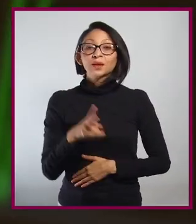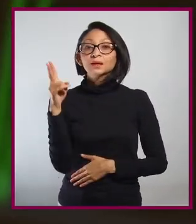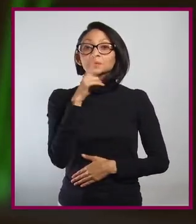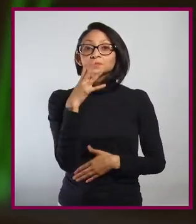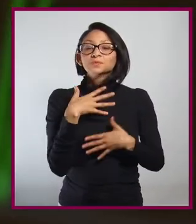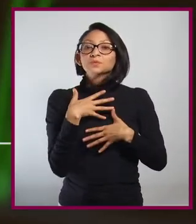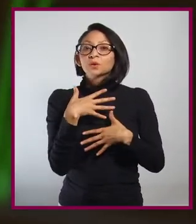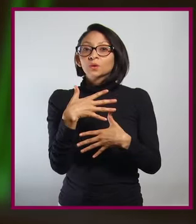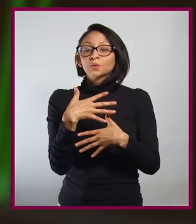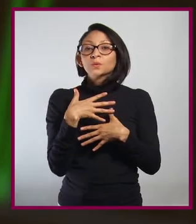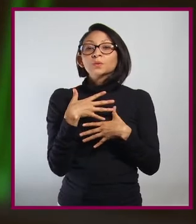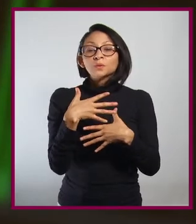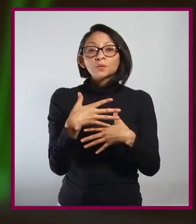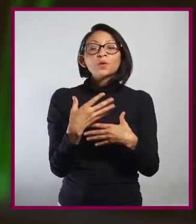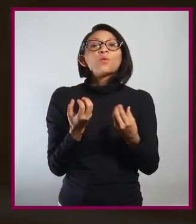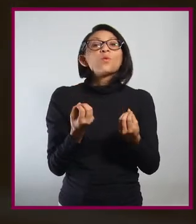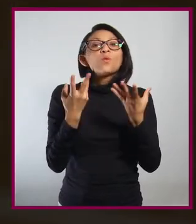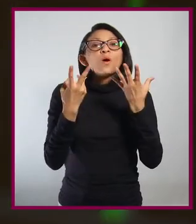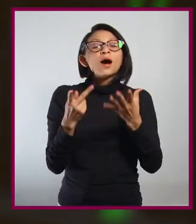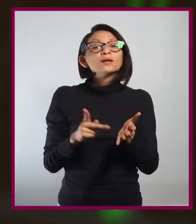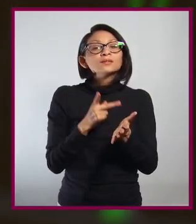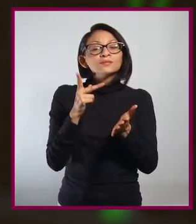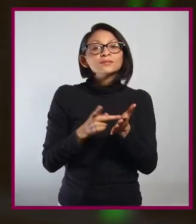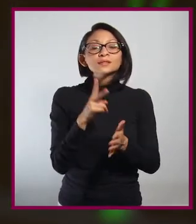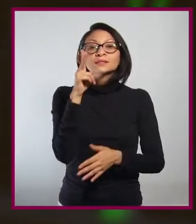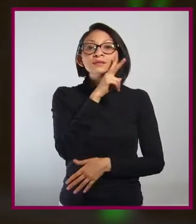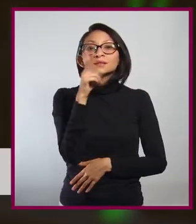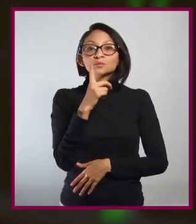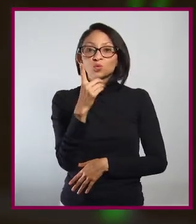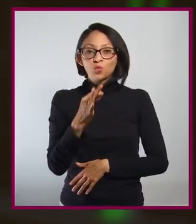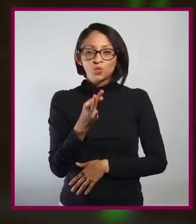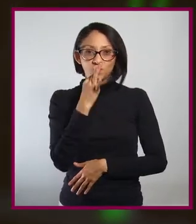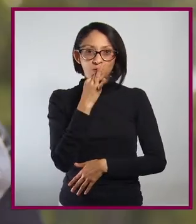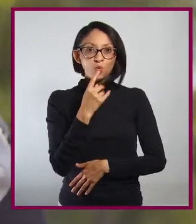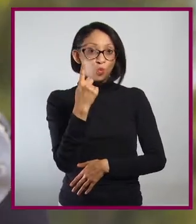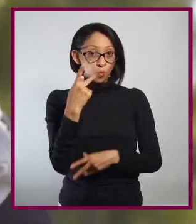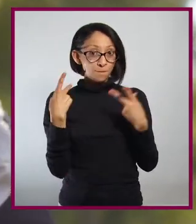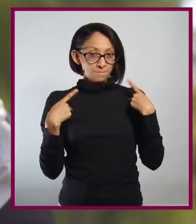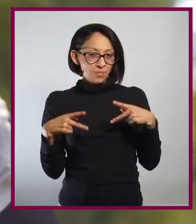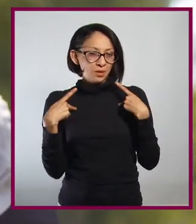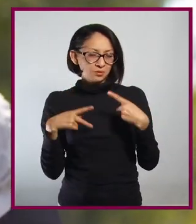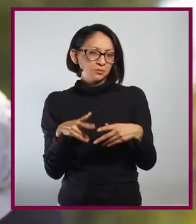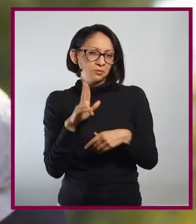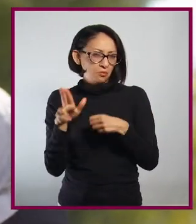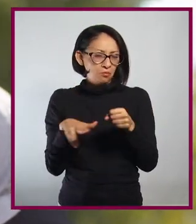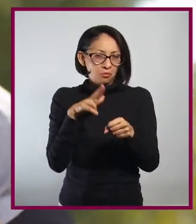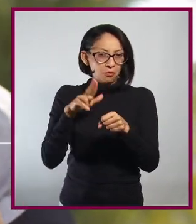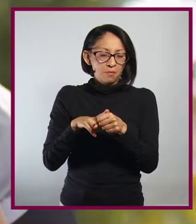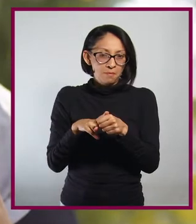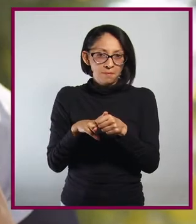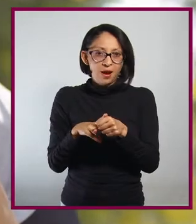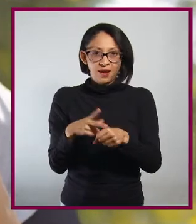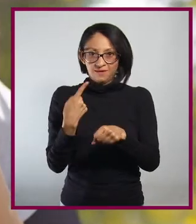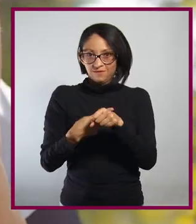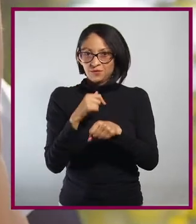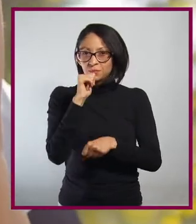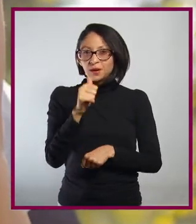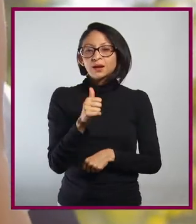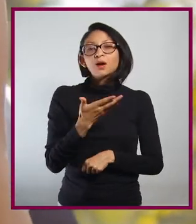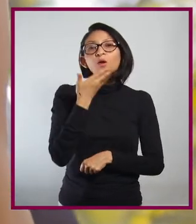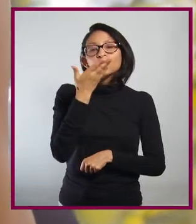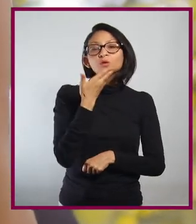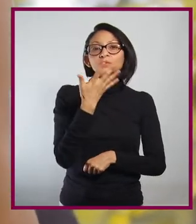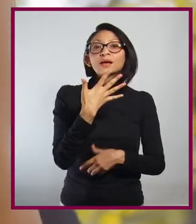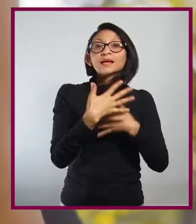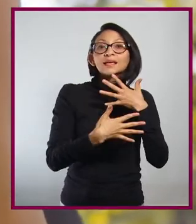La frecuencia respiratoria es el número de veces que una persona respira por minuto. En una persona en condiciones saludables oscila